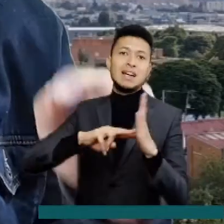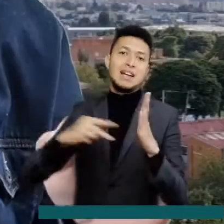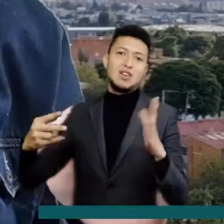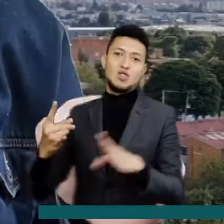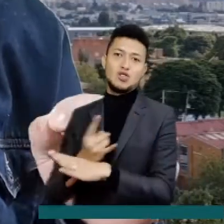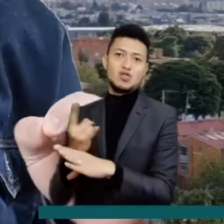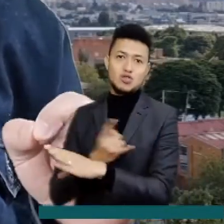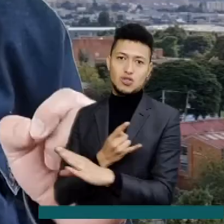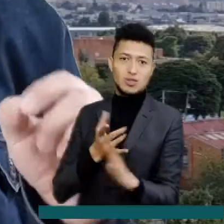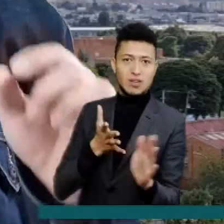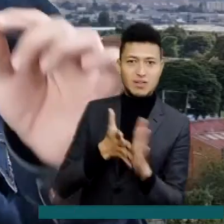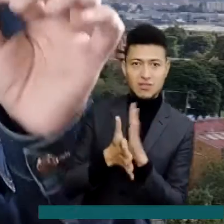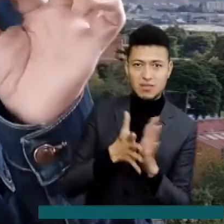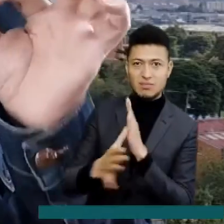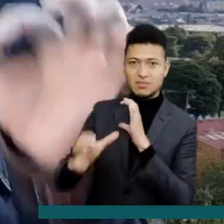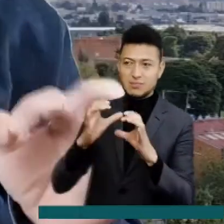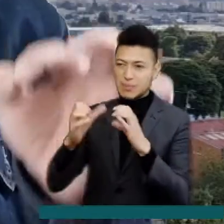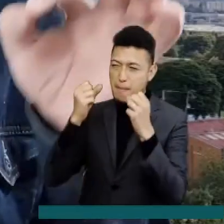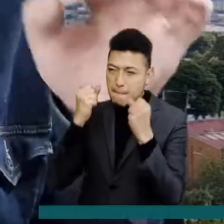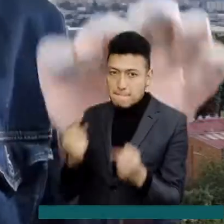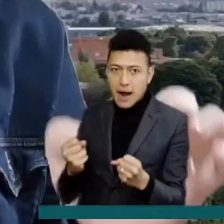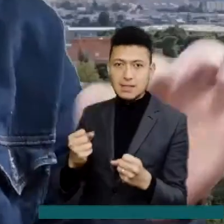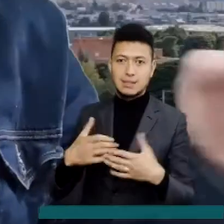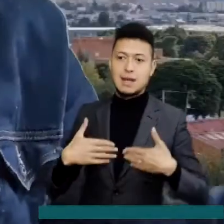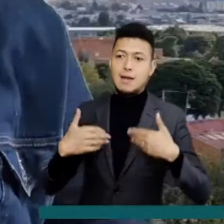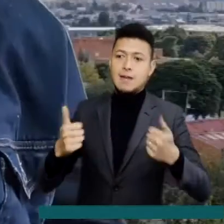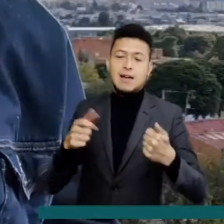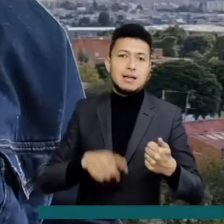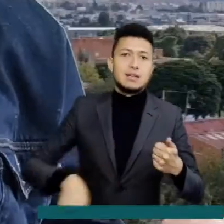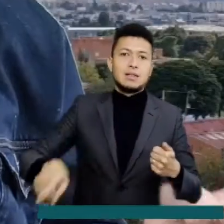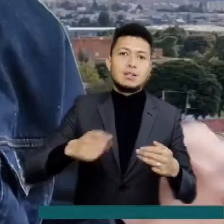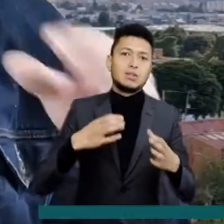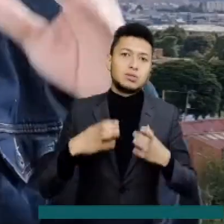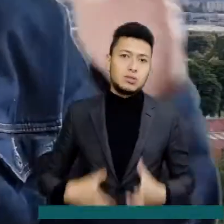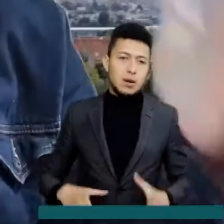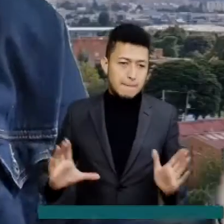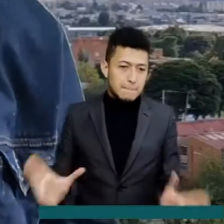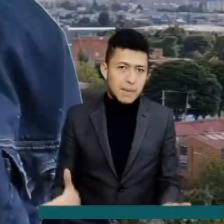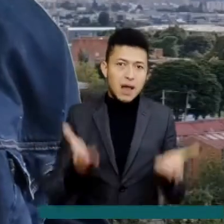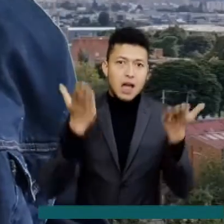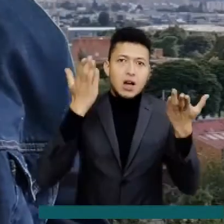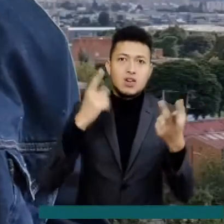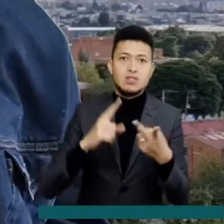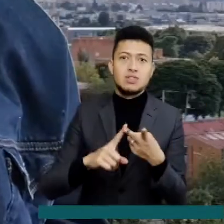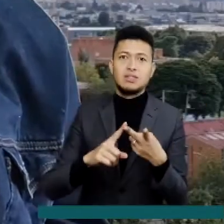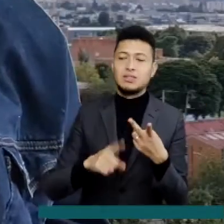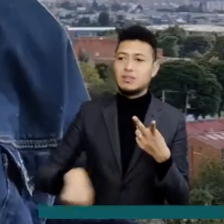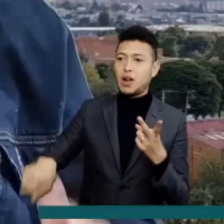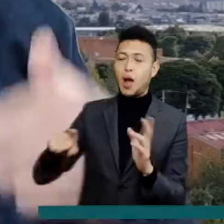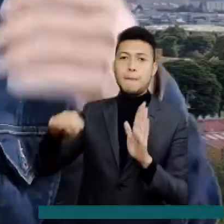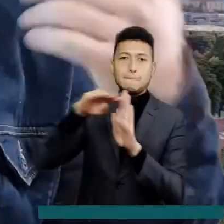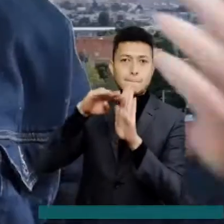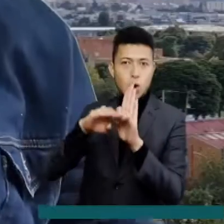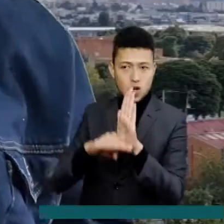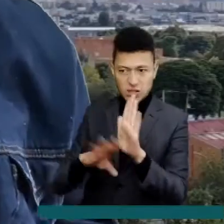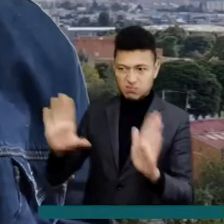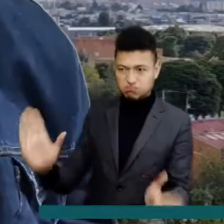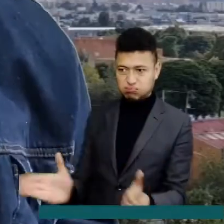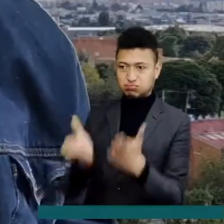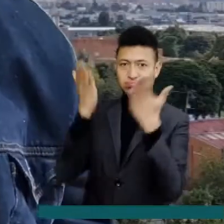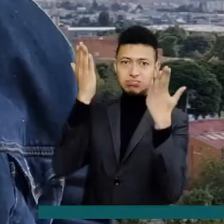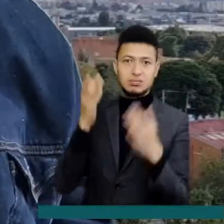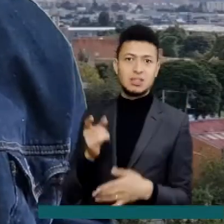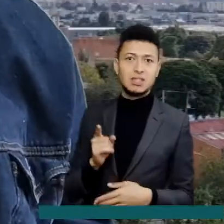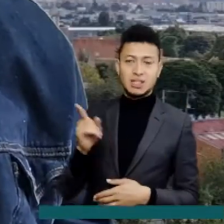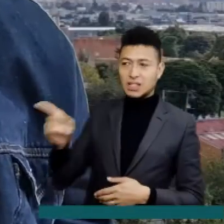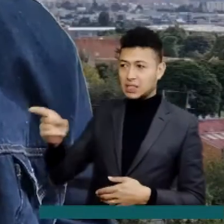tecnologías de la información para maximizar el bienestar de los ciudadanos mejorar la eficiencia de sus políticas reducir los